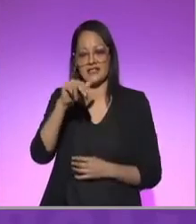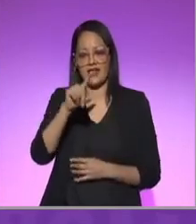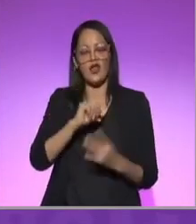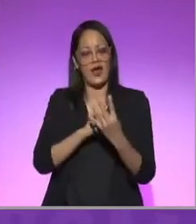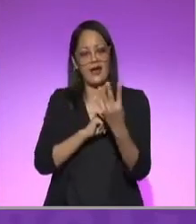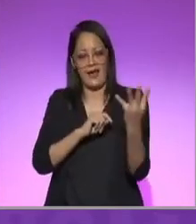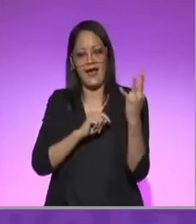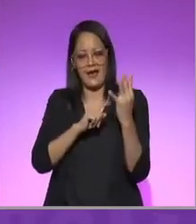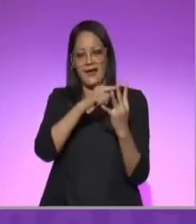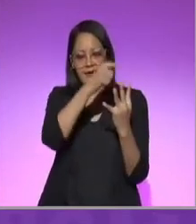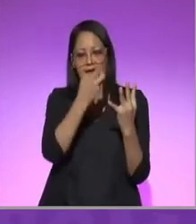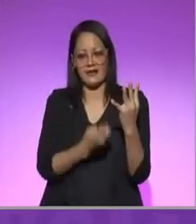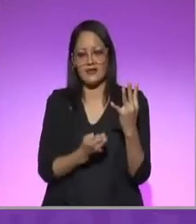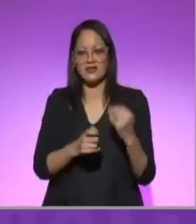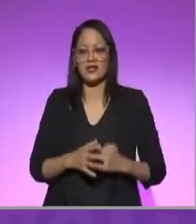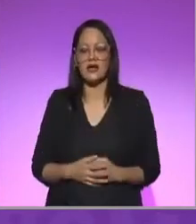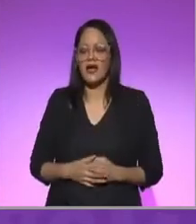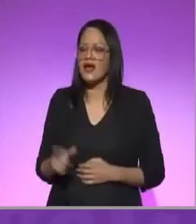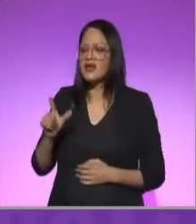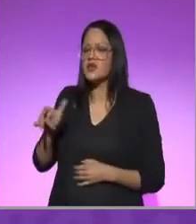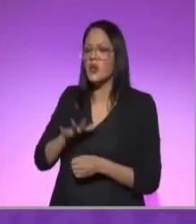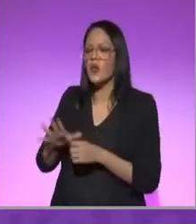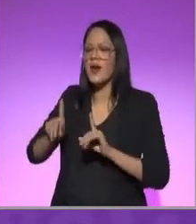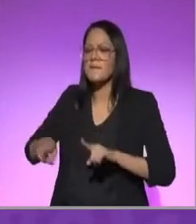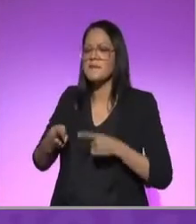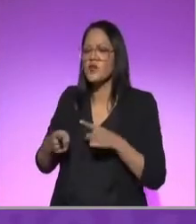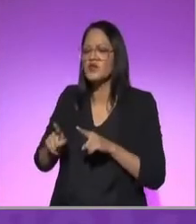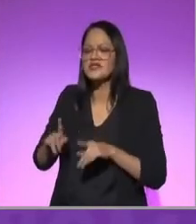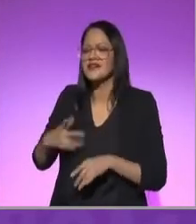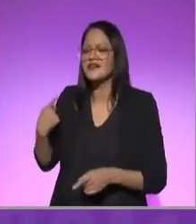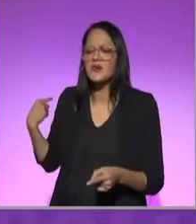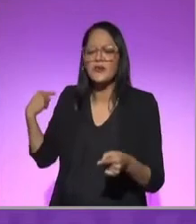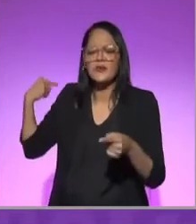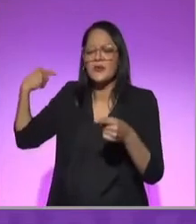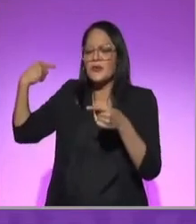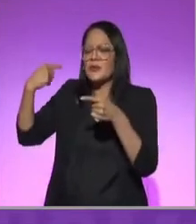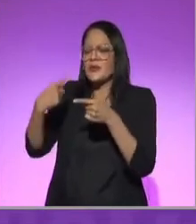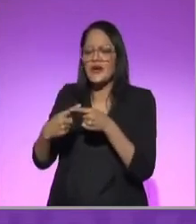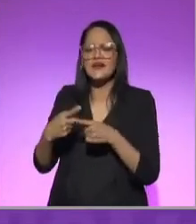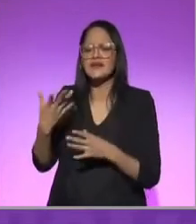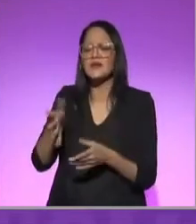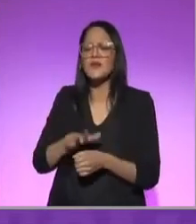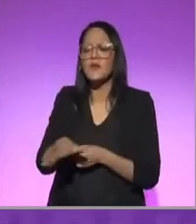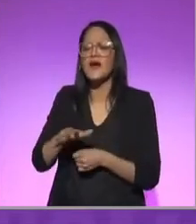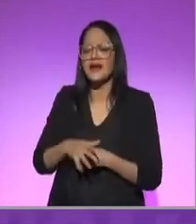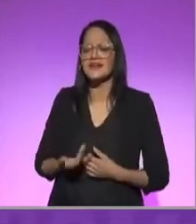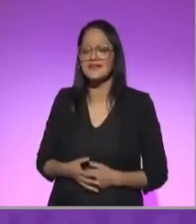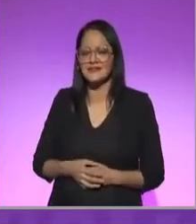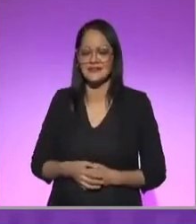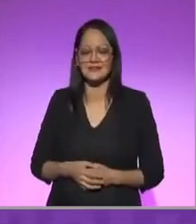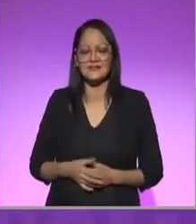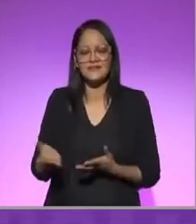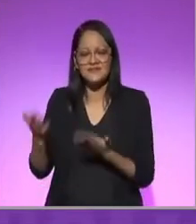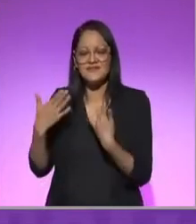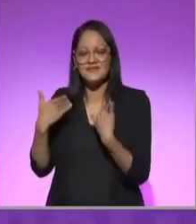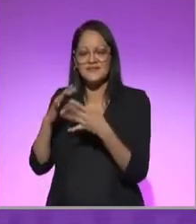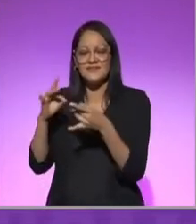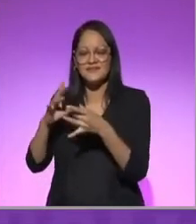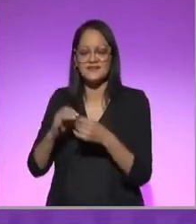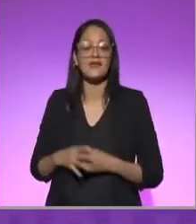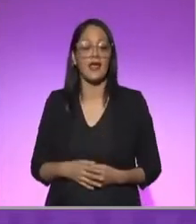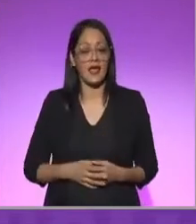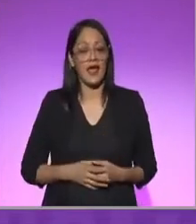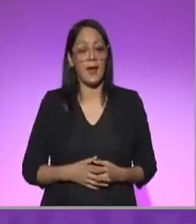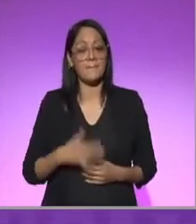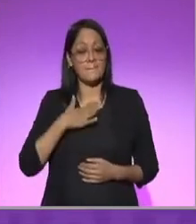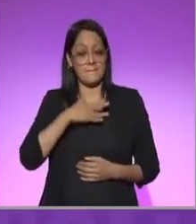¿Y la música que te ha acompañado? La música. ¿Qué música te ha acompañado? Cuéntanos. Bueno, y la música, mi